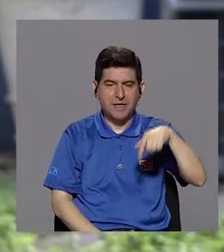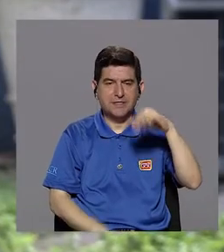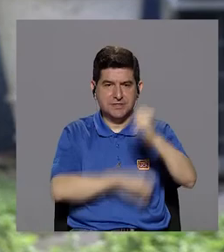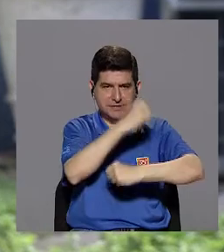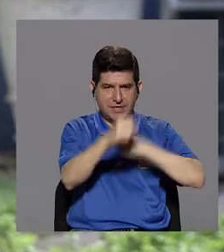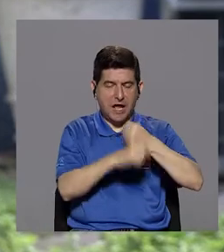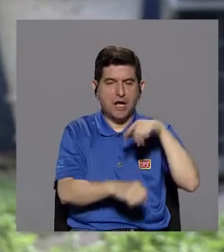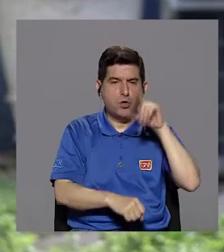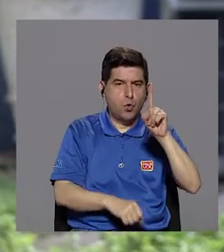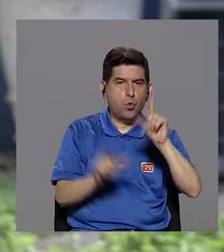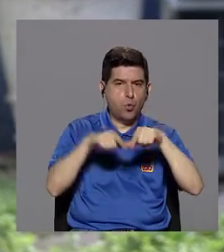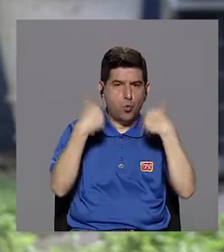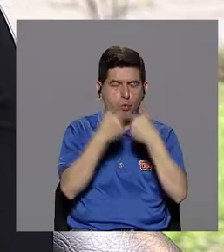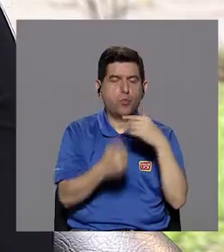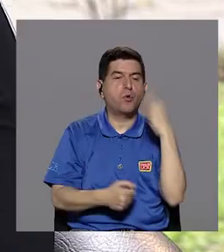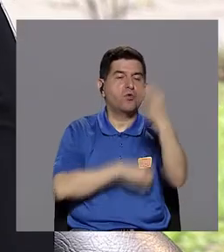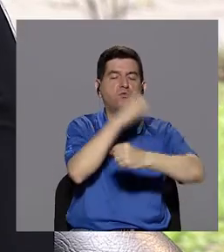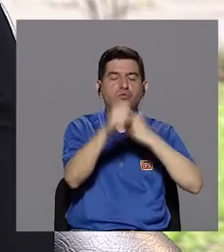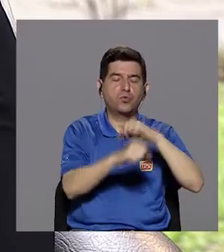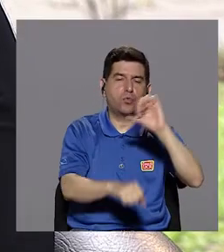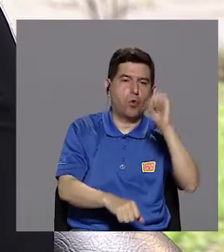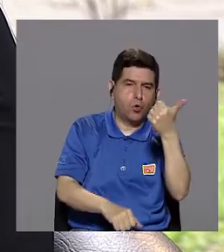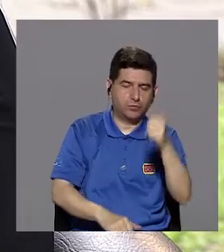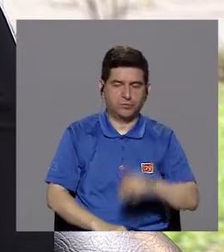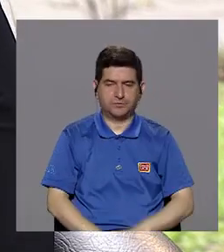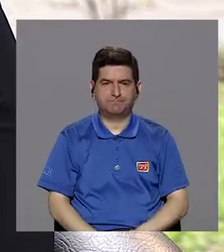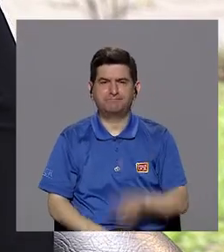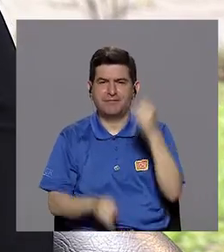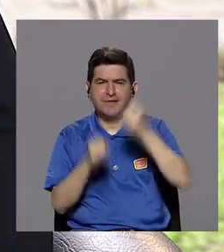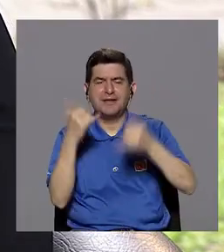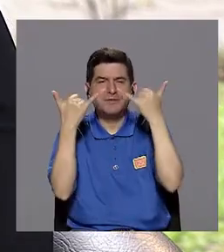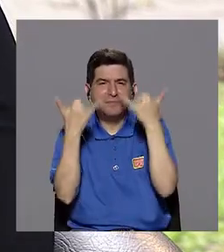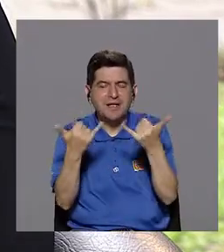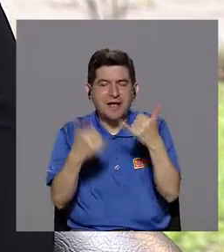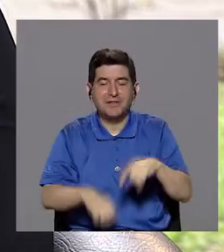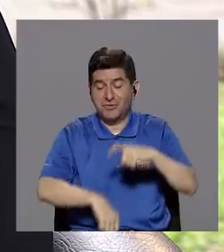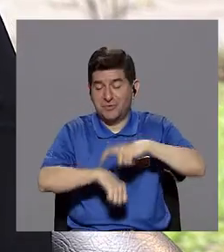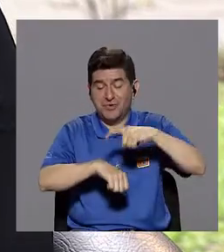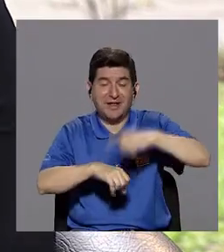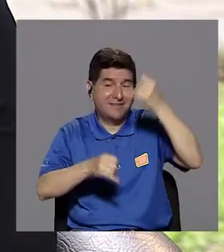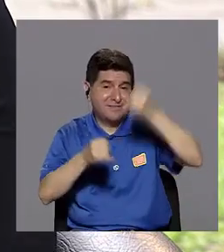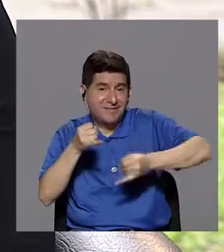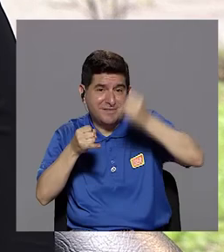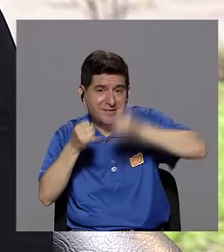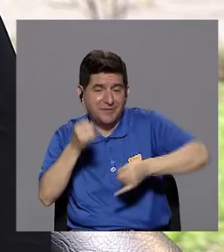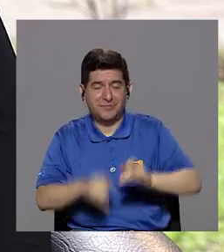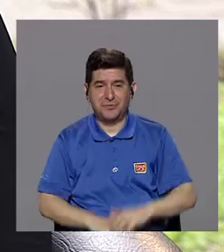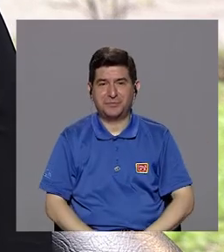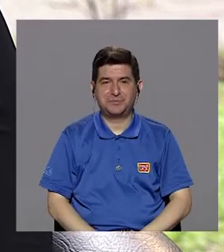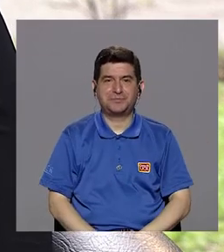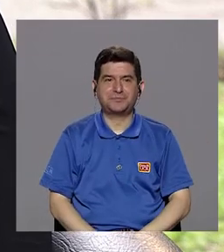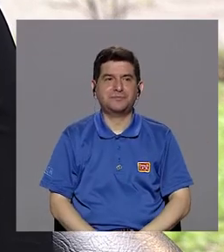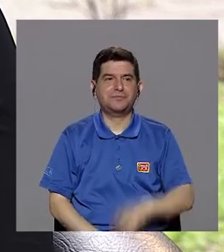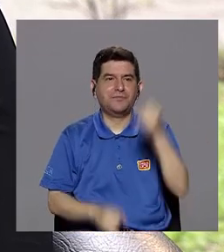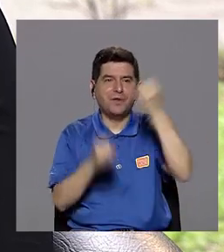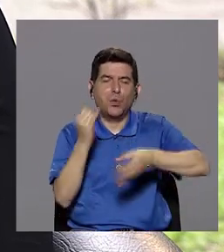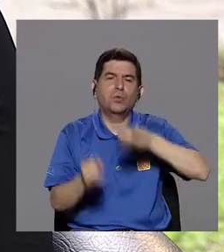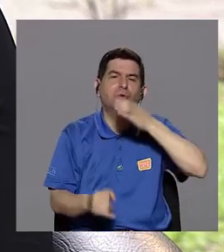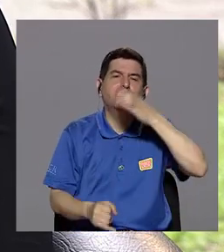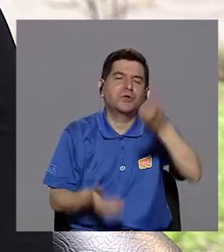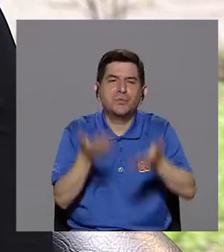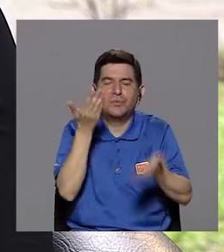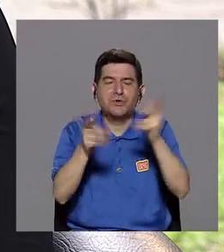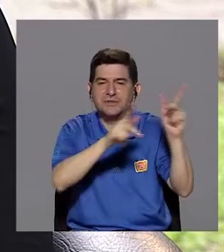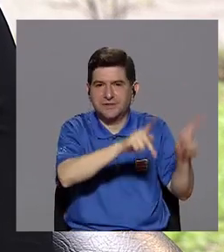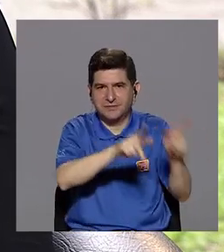y otro grupo el otro año. Uh-huh. Doctora, bueno, ya para finalizar, que ya se nos va el tiempo, uh-huh. unas últimas recomendaciones